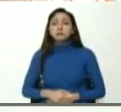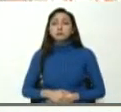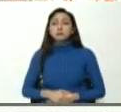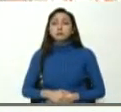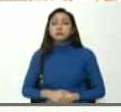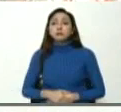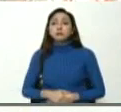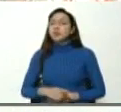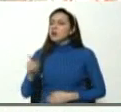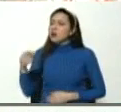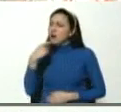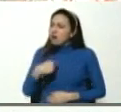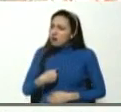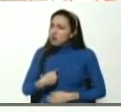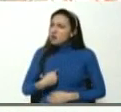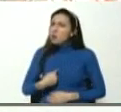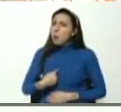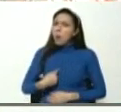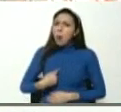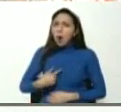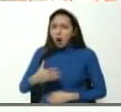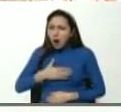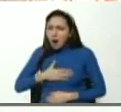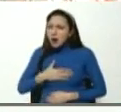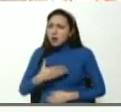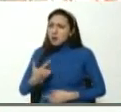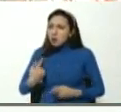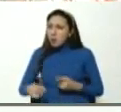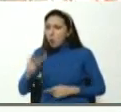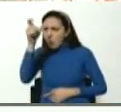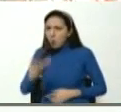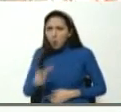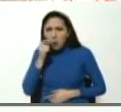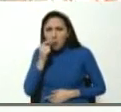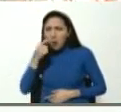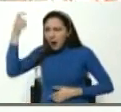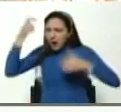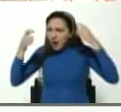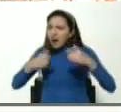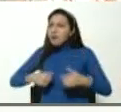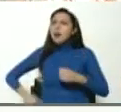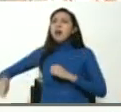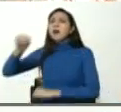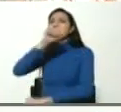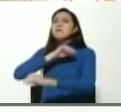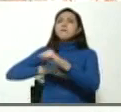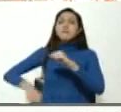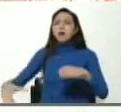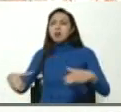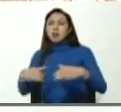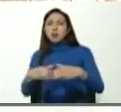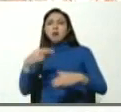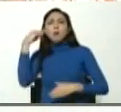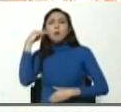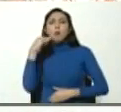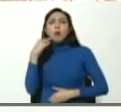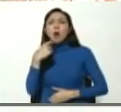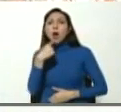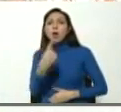y nos dijo a pedro carreño y a mí que a chávez lo defiendan sus círculos bolivarianos